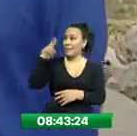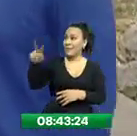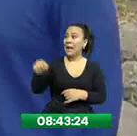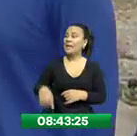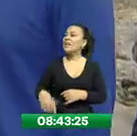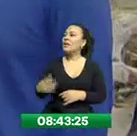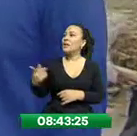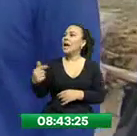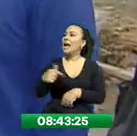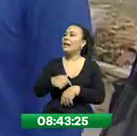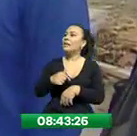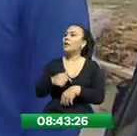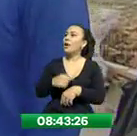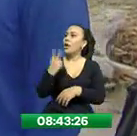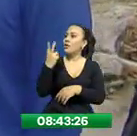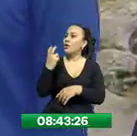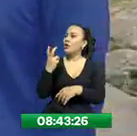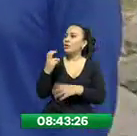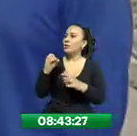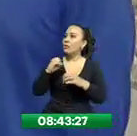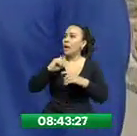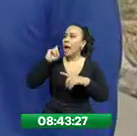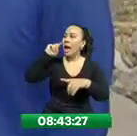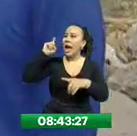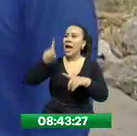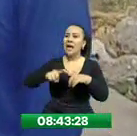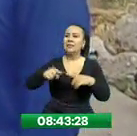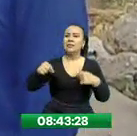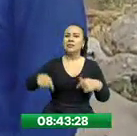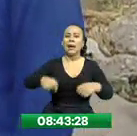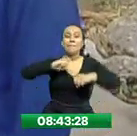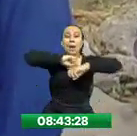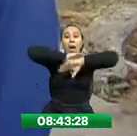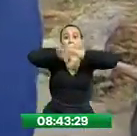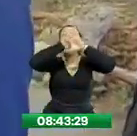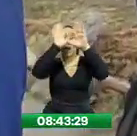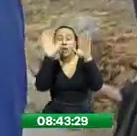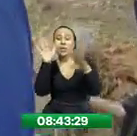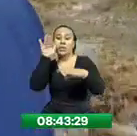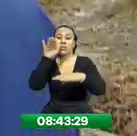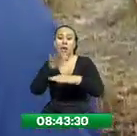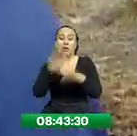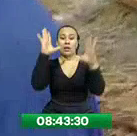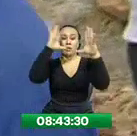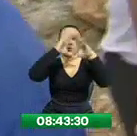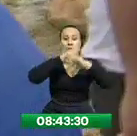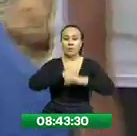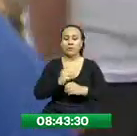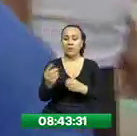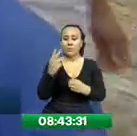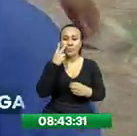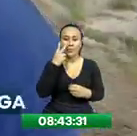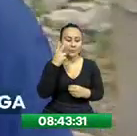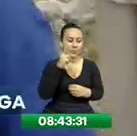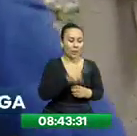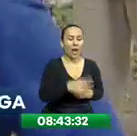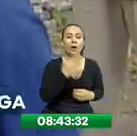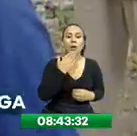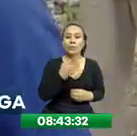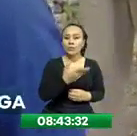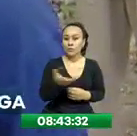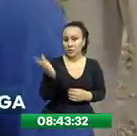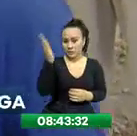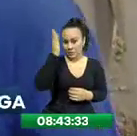las 0 horas hasta las 24 horas. A toda hora es, en la mañana, en la tarde, en la noche, que usted puede ver, como usted mismo